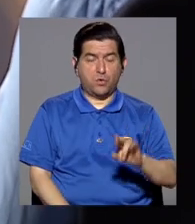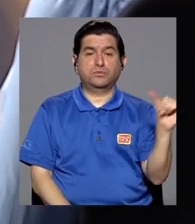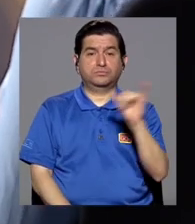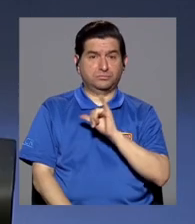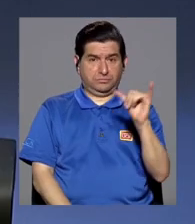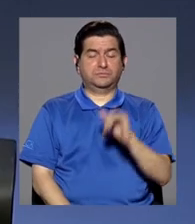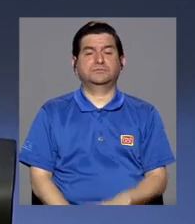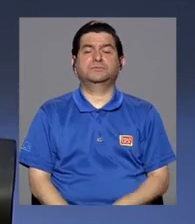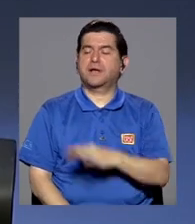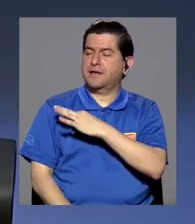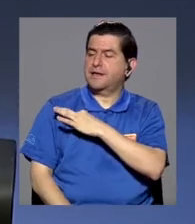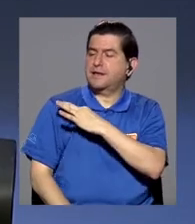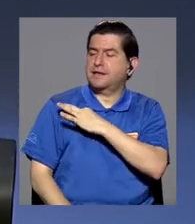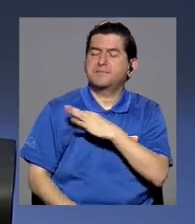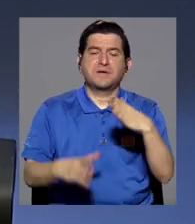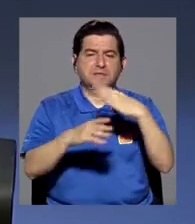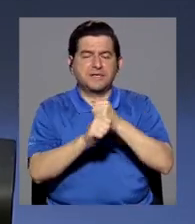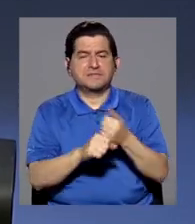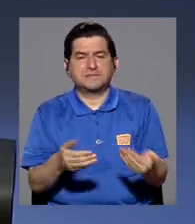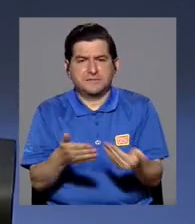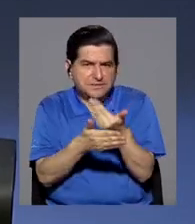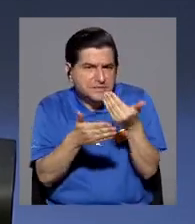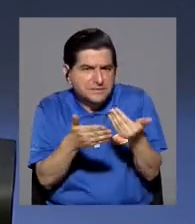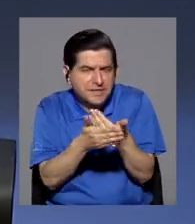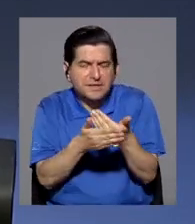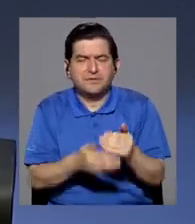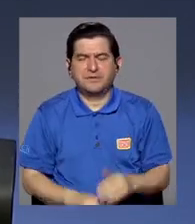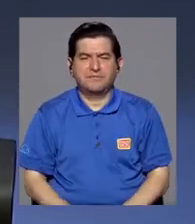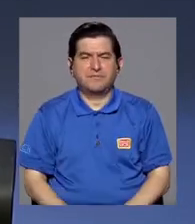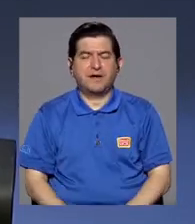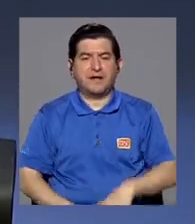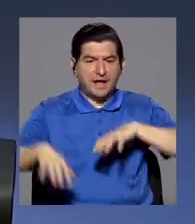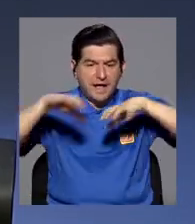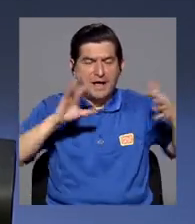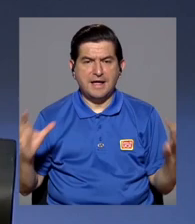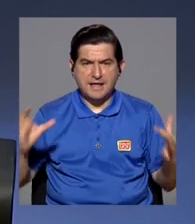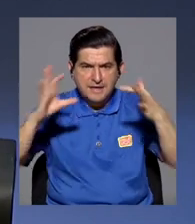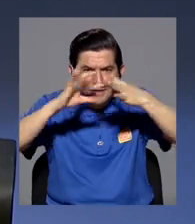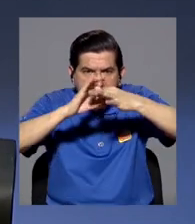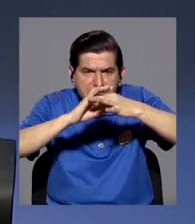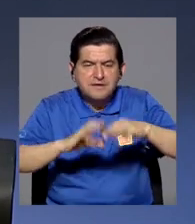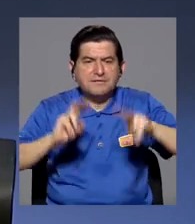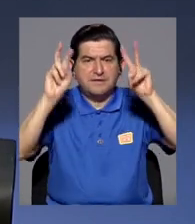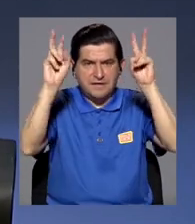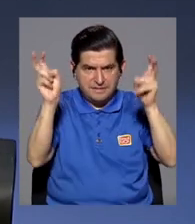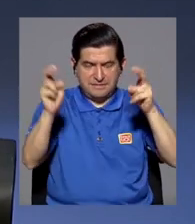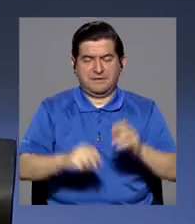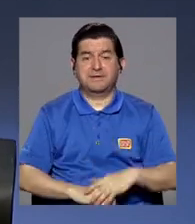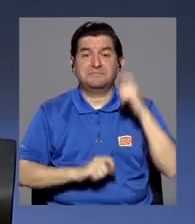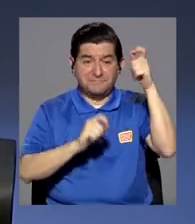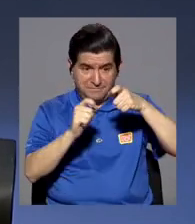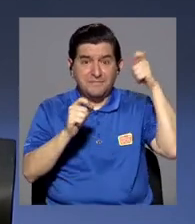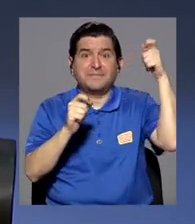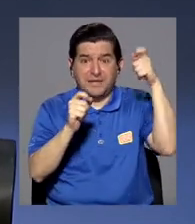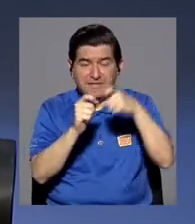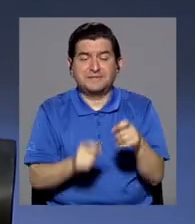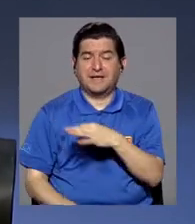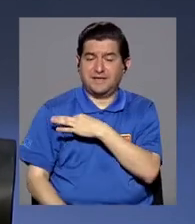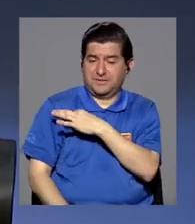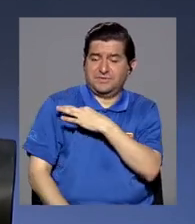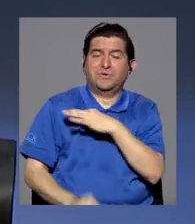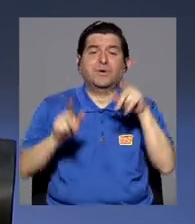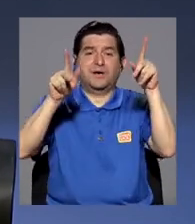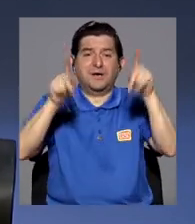también la invitación que hemos hecho recientemente digamos en actividades relacionadas con el tema es que justamente estamos